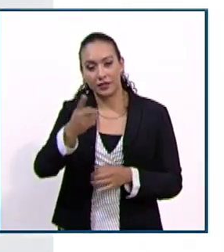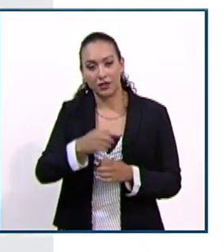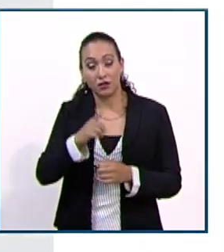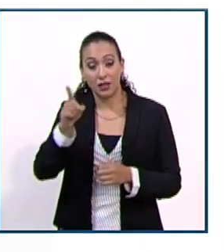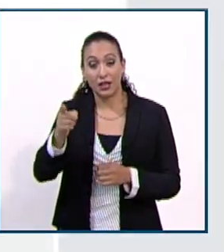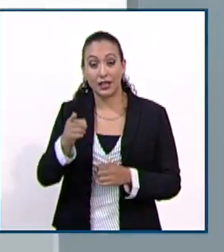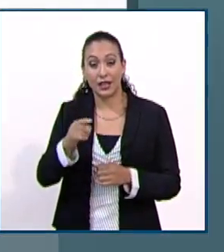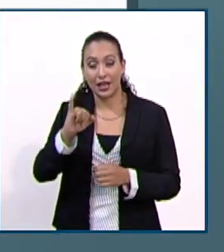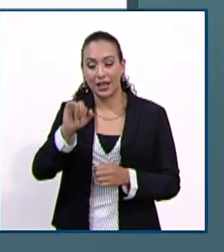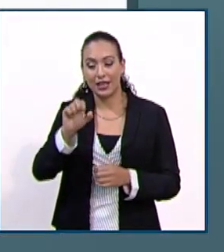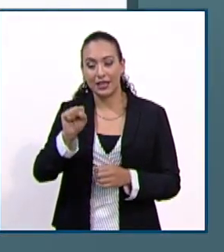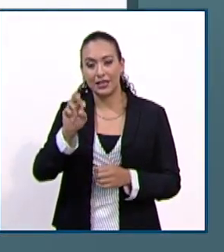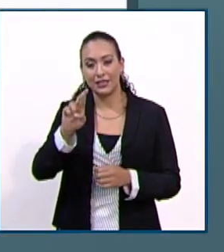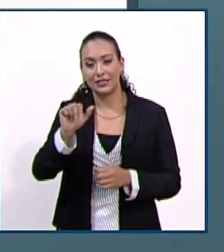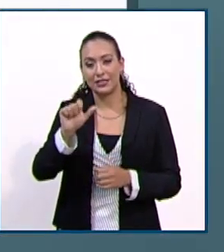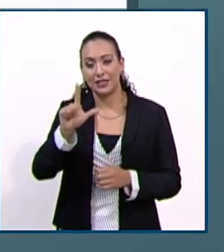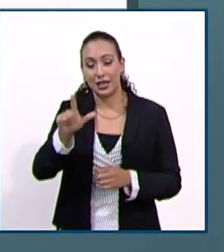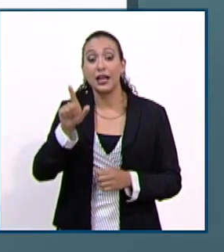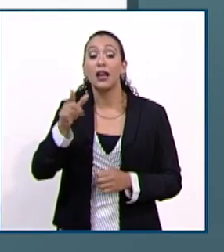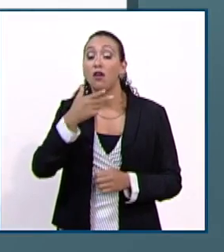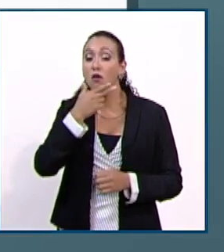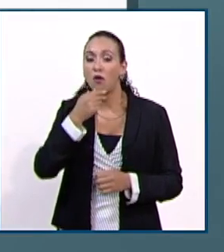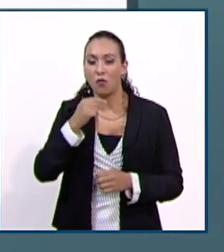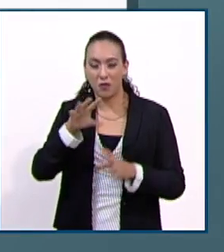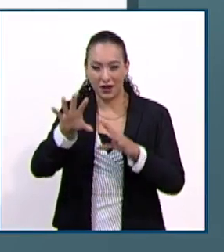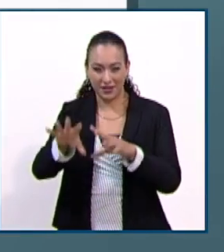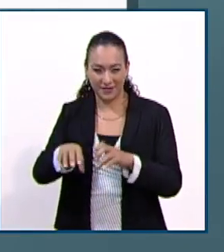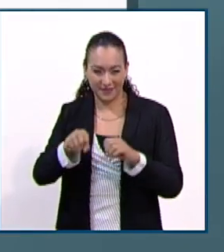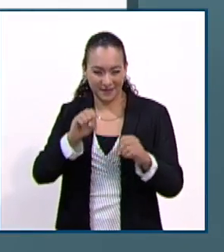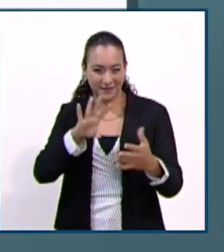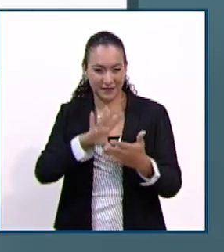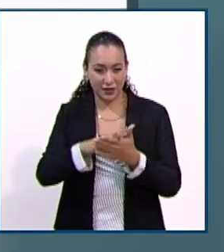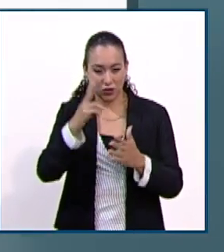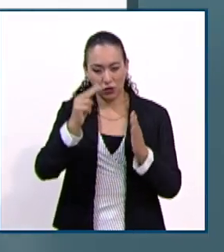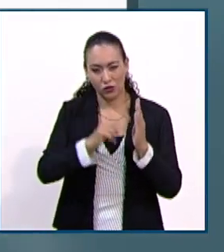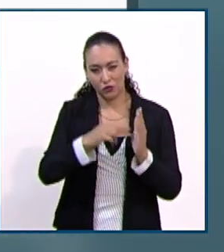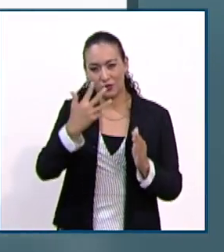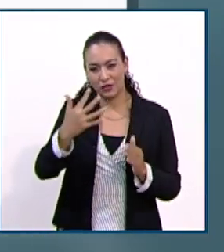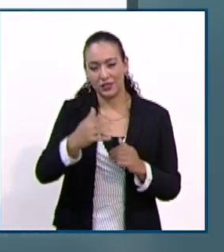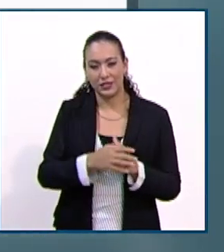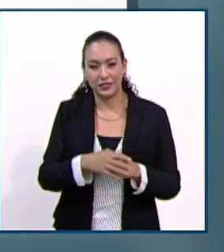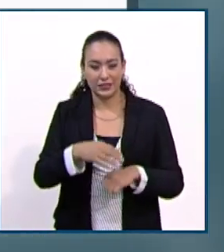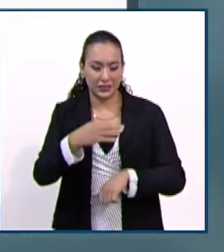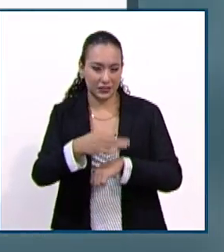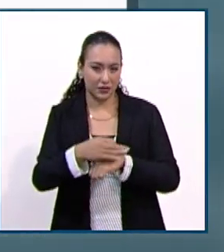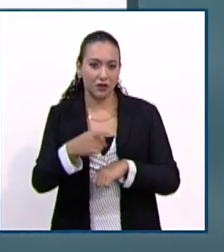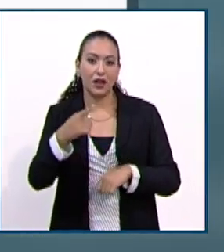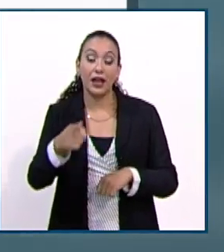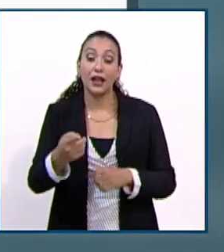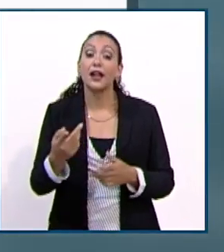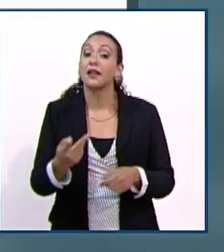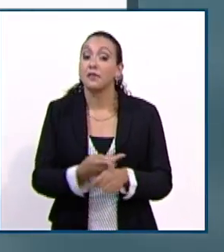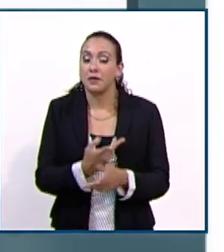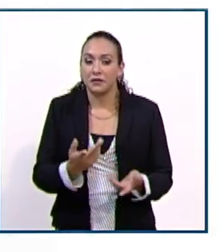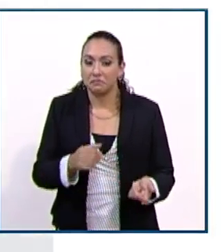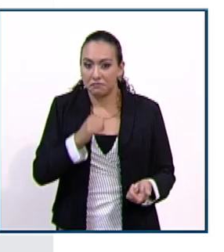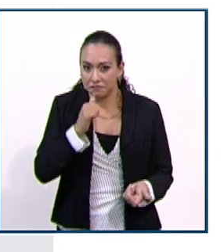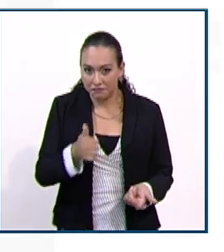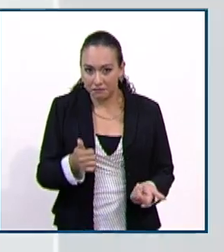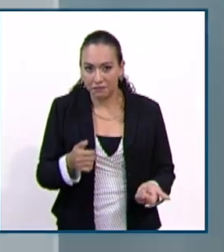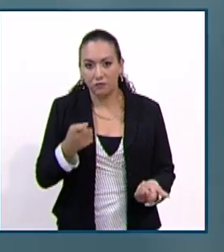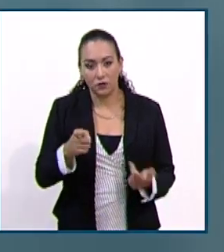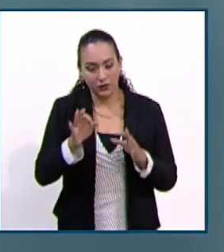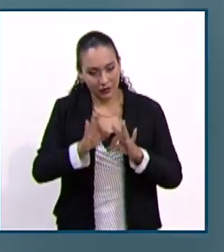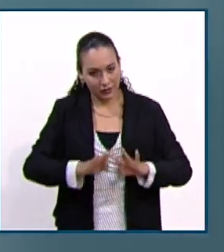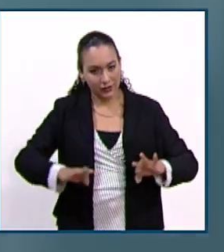Israel Vallarta, sujeto a prisión preventiva desde 2005, no procede el cese de dicha medida cautelar, misma que considera